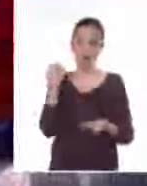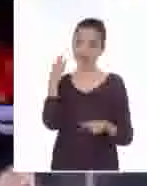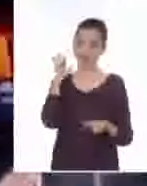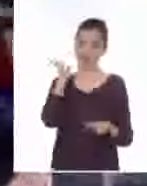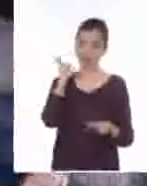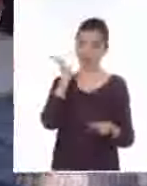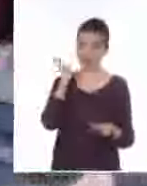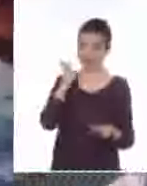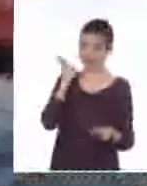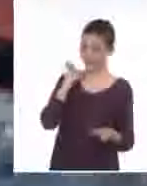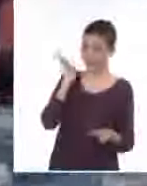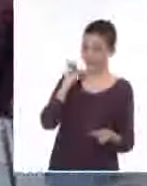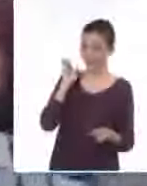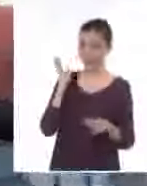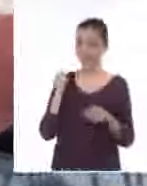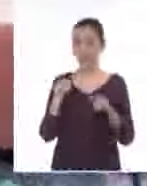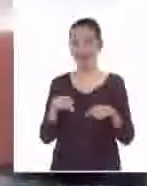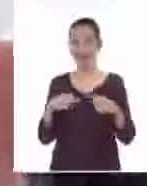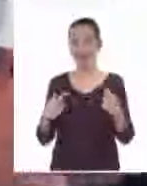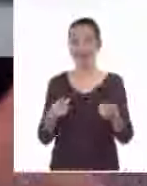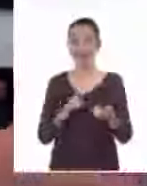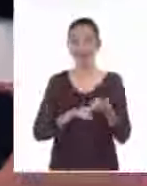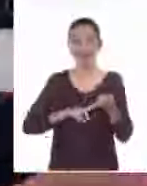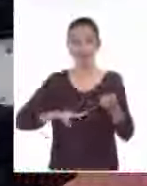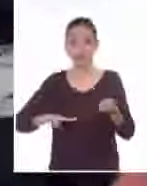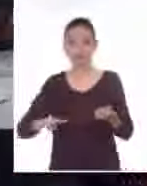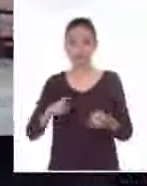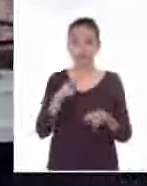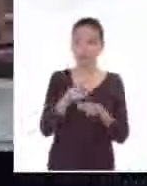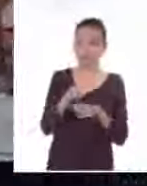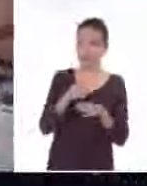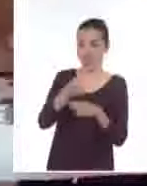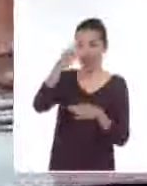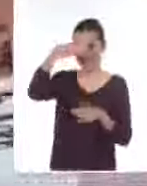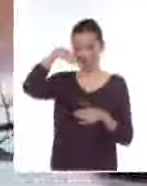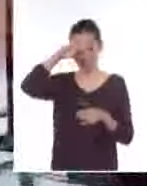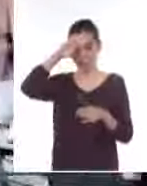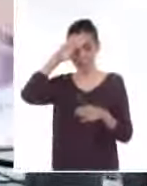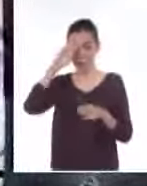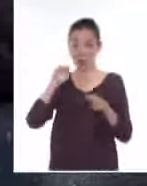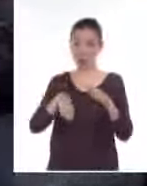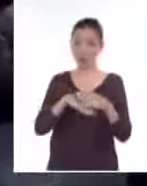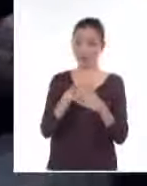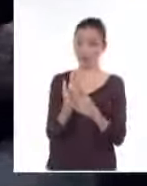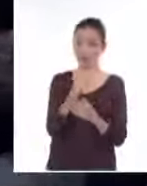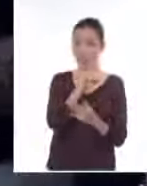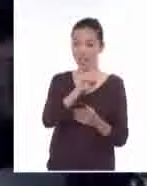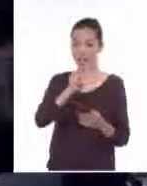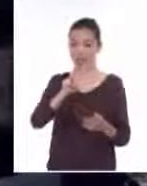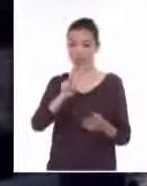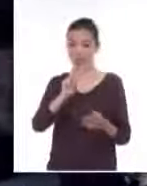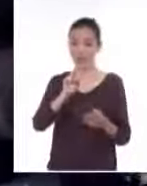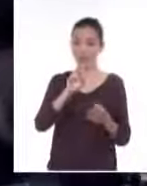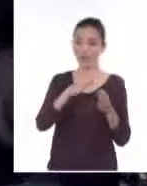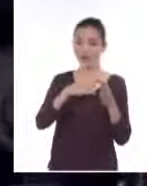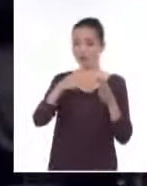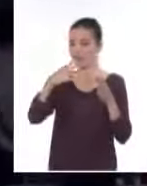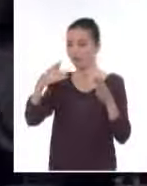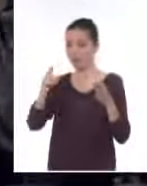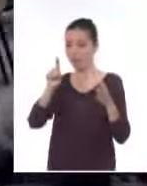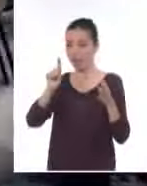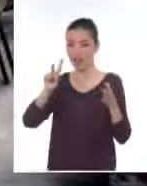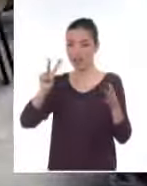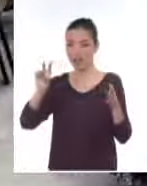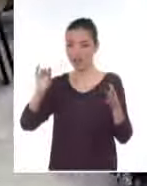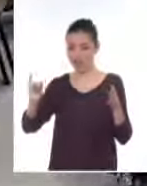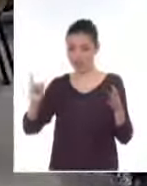se desarrollará en Santiago de Cuba del 12 al 16 próximo. El ejercicio académico tendrá dos momentos y se ofrecerá